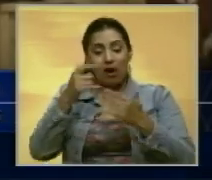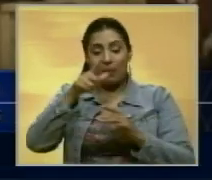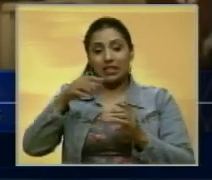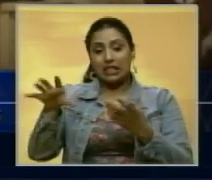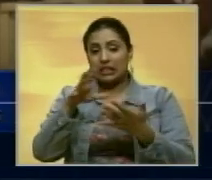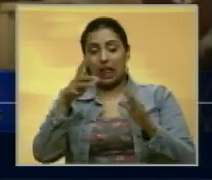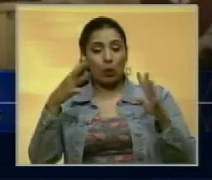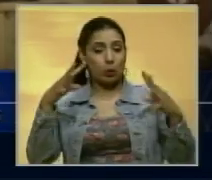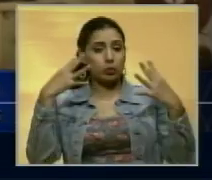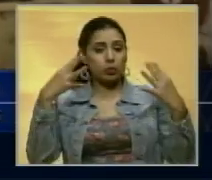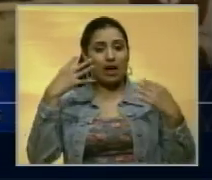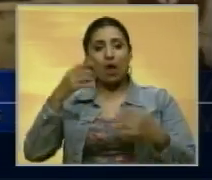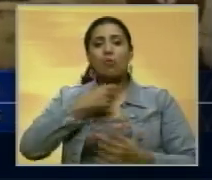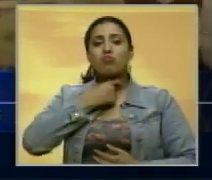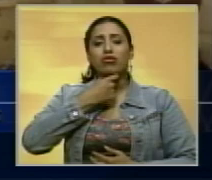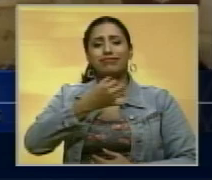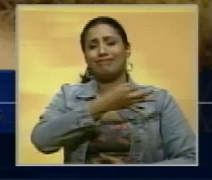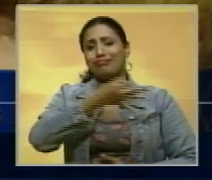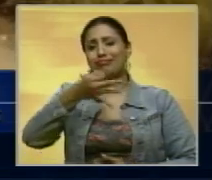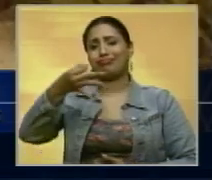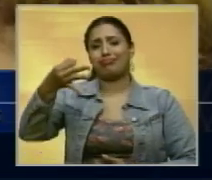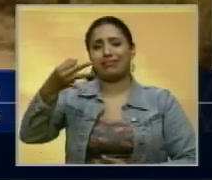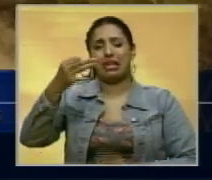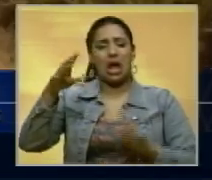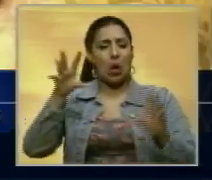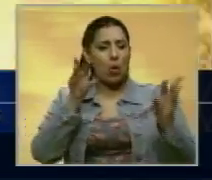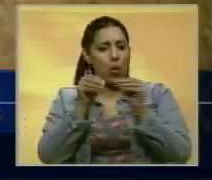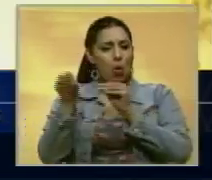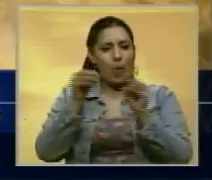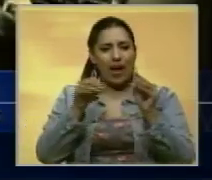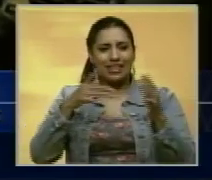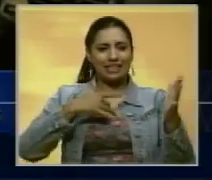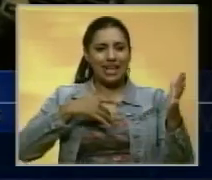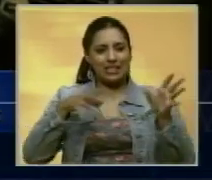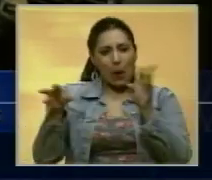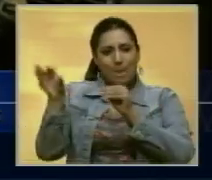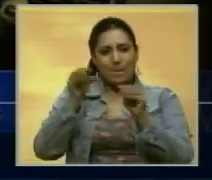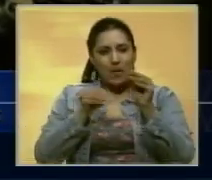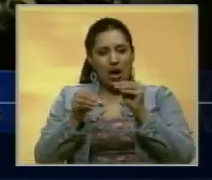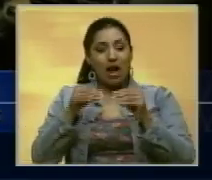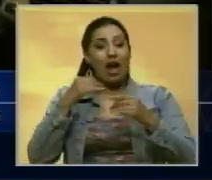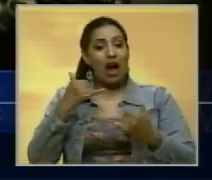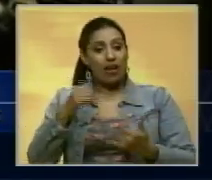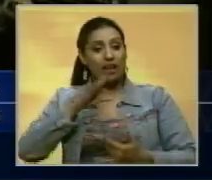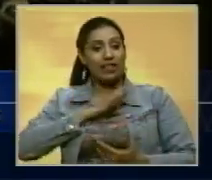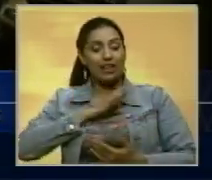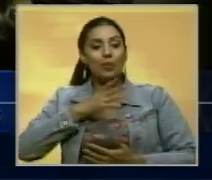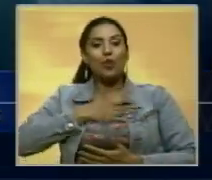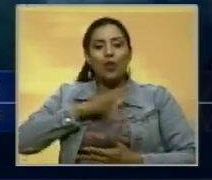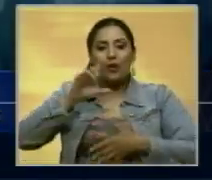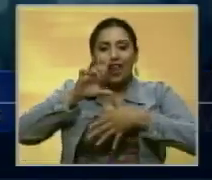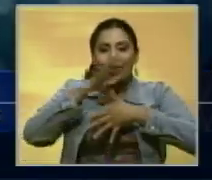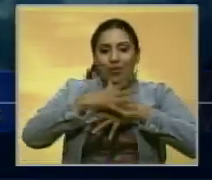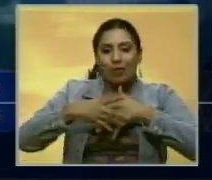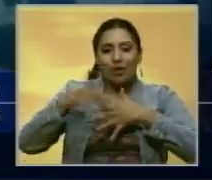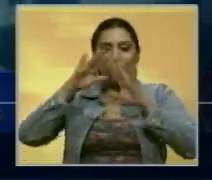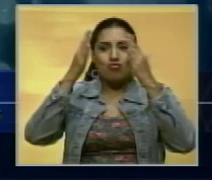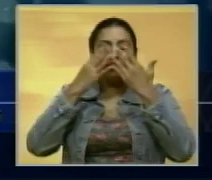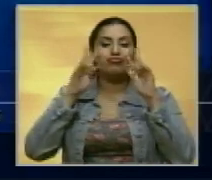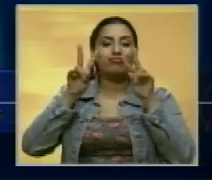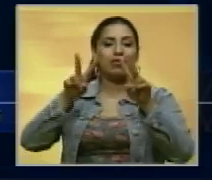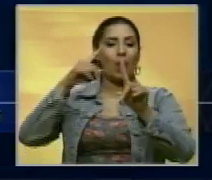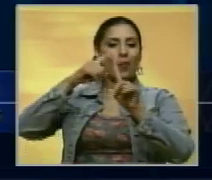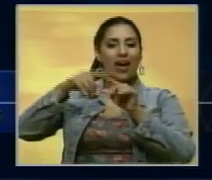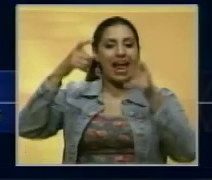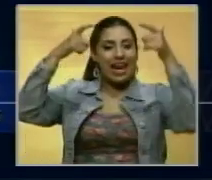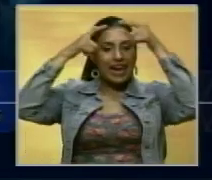escenario, prodigioso rango vocal y rítmico sonido inspirado en la salsa provienen de sus raíces caribeñas y el mundo lo conoce como el